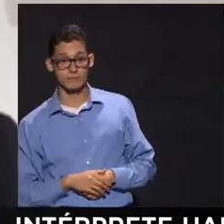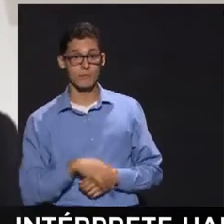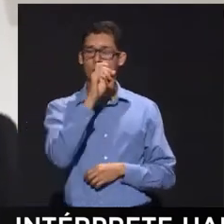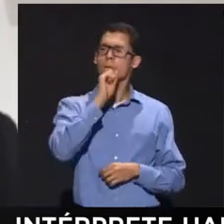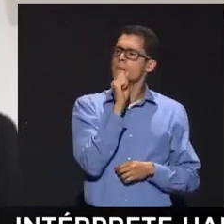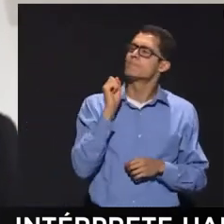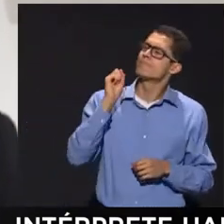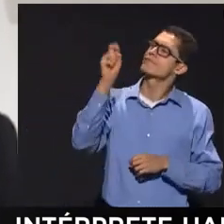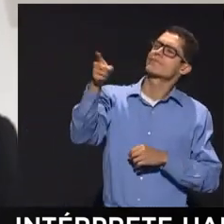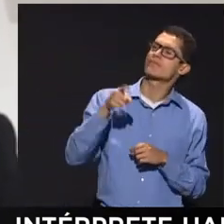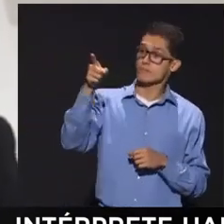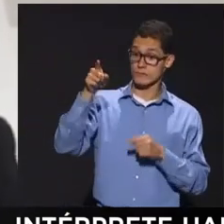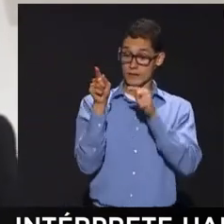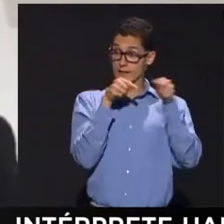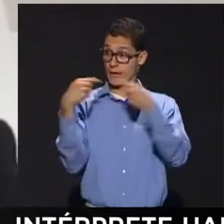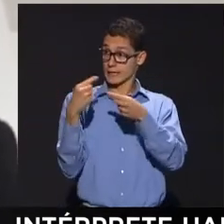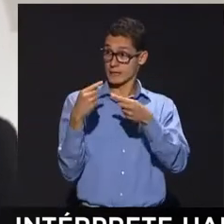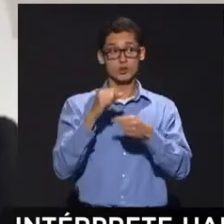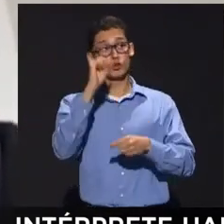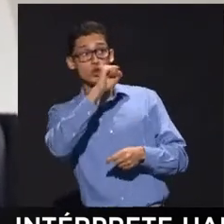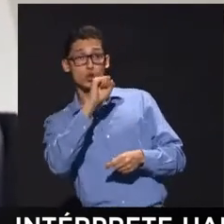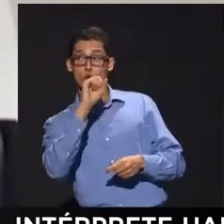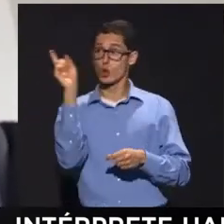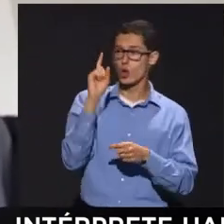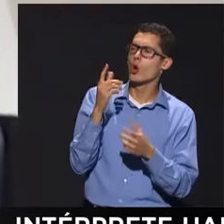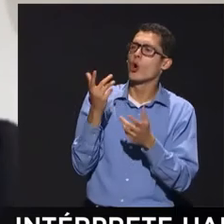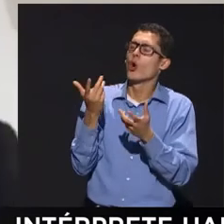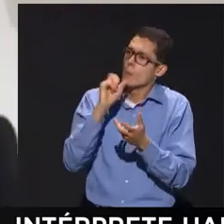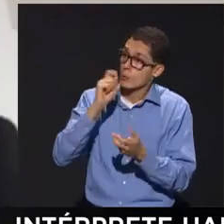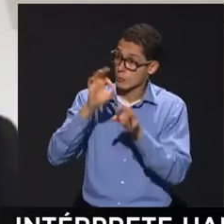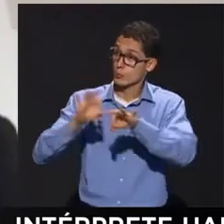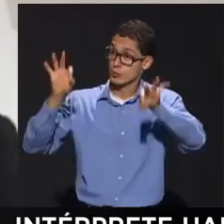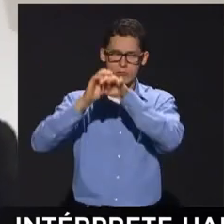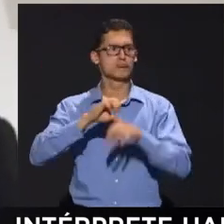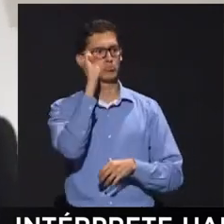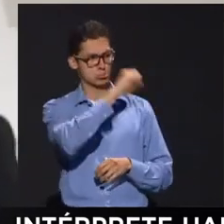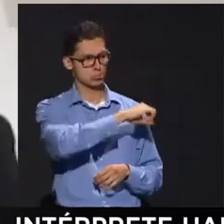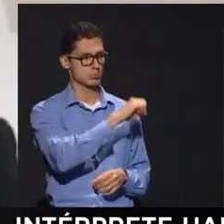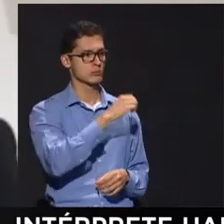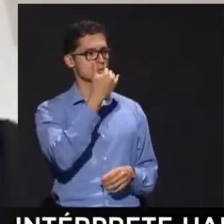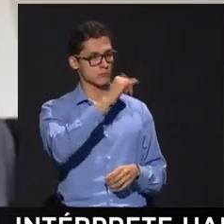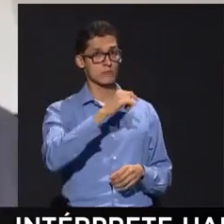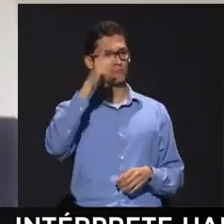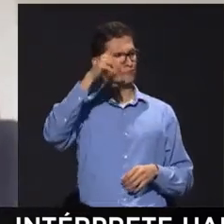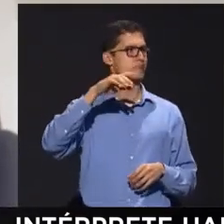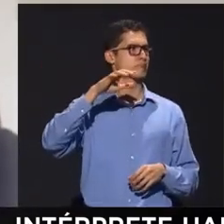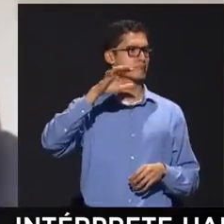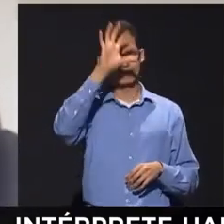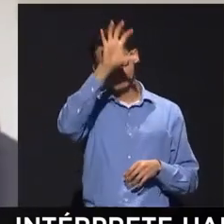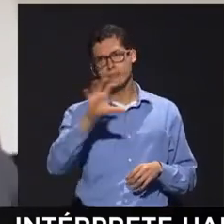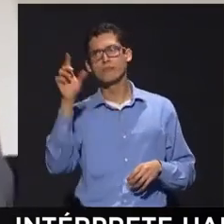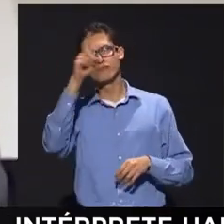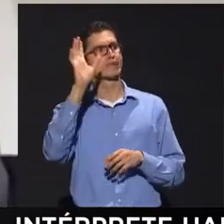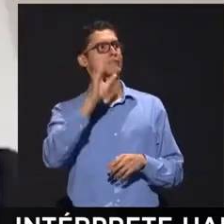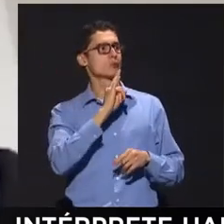El debate es de una importancia inmensa. Se está empleando en la pedagogía de los países desarrollados, particularmente